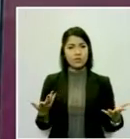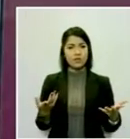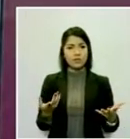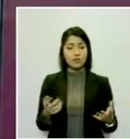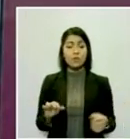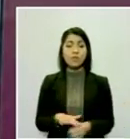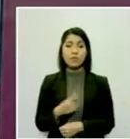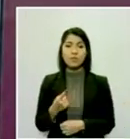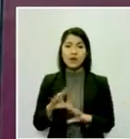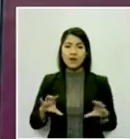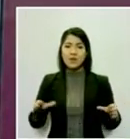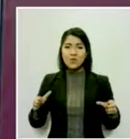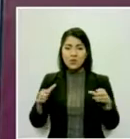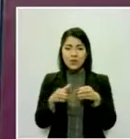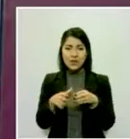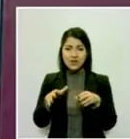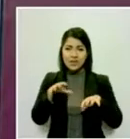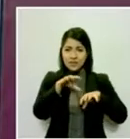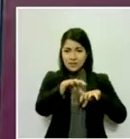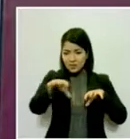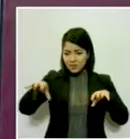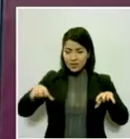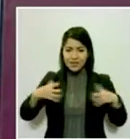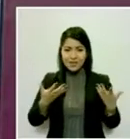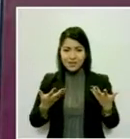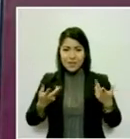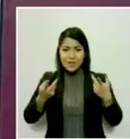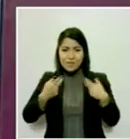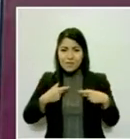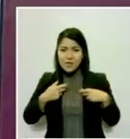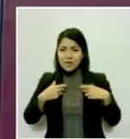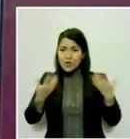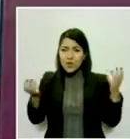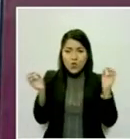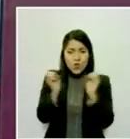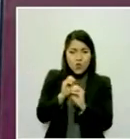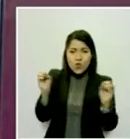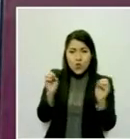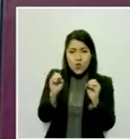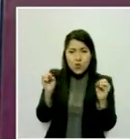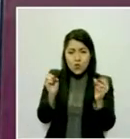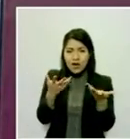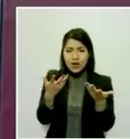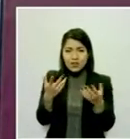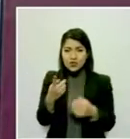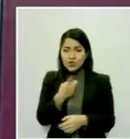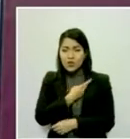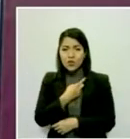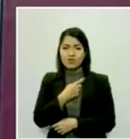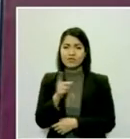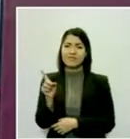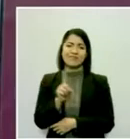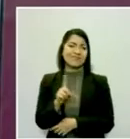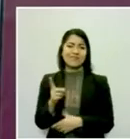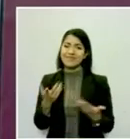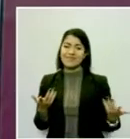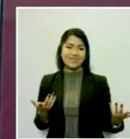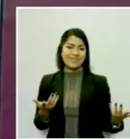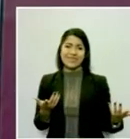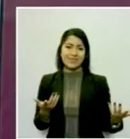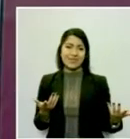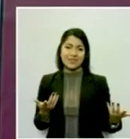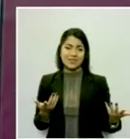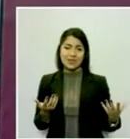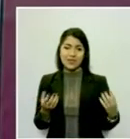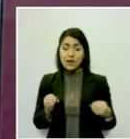ni están ¿cómo se dice? Despobladas, y mucho menos de varones. Y el otro